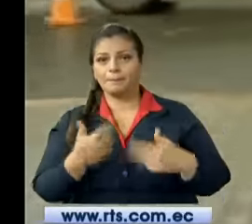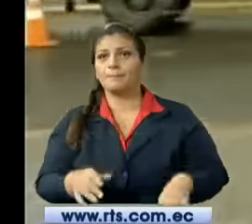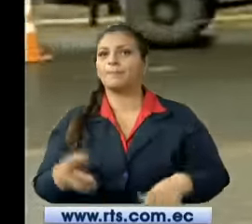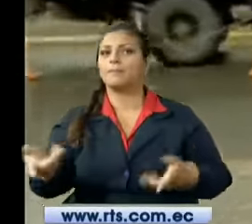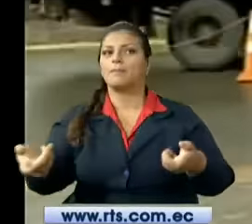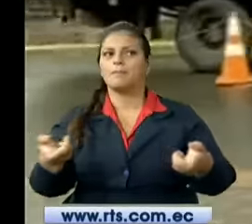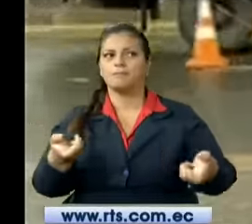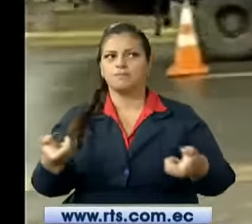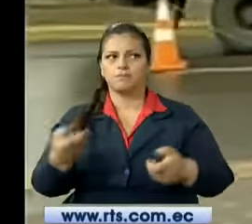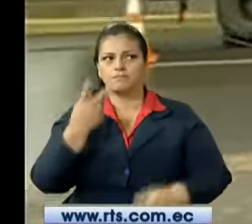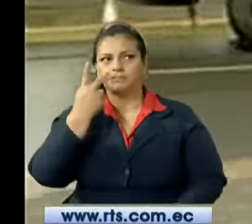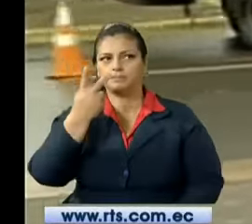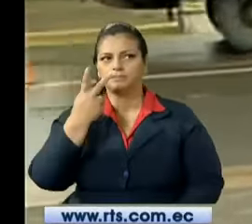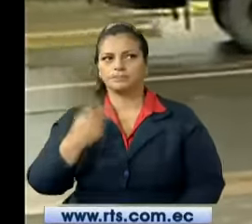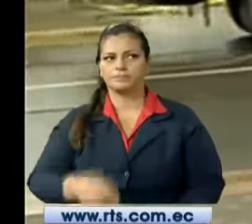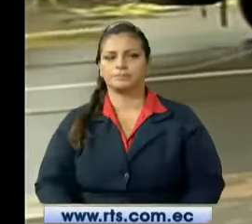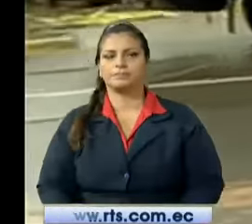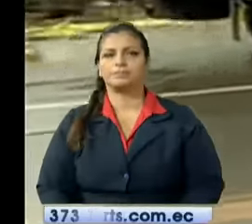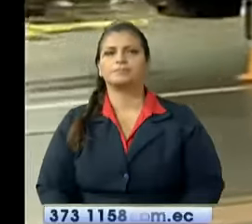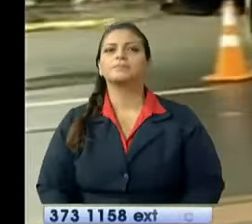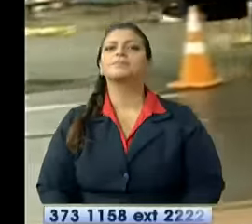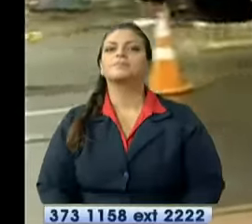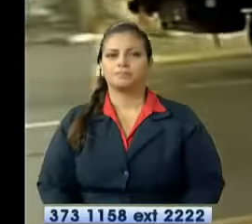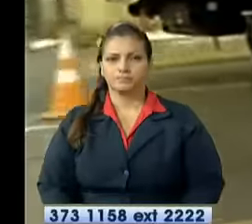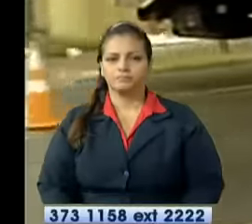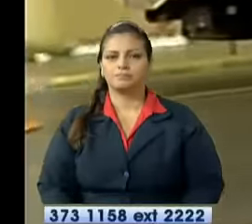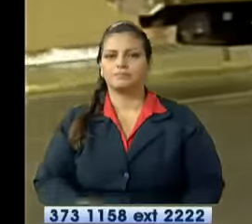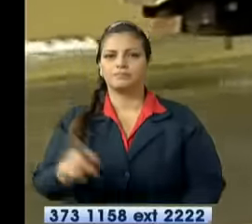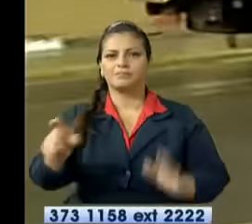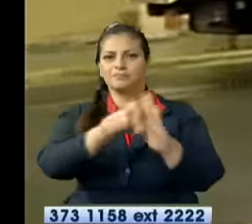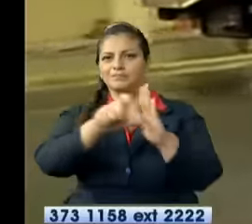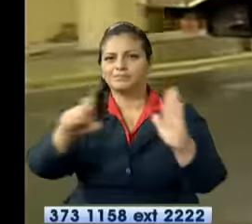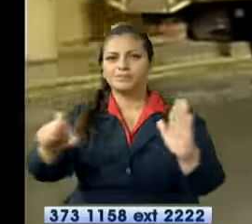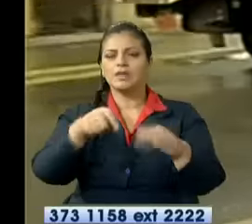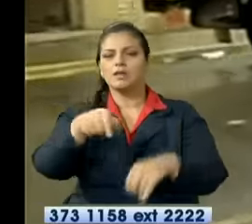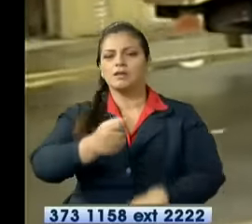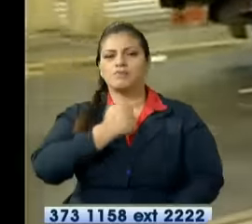están. Ya van ingresando propietarios de locales comerciales en los camiones